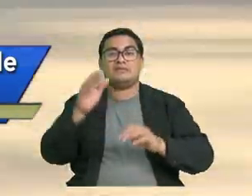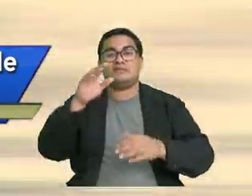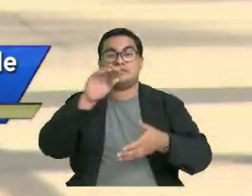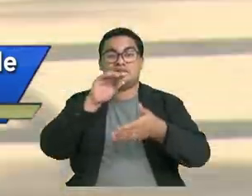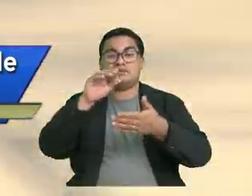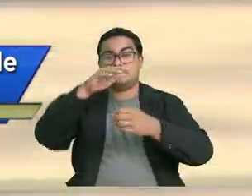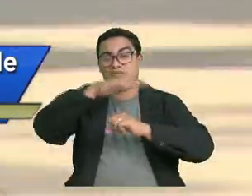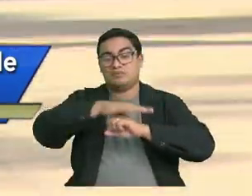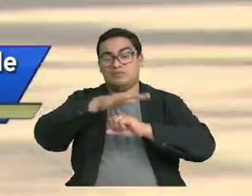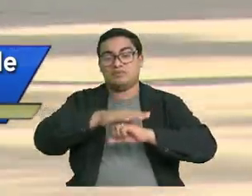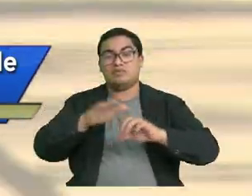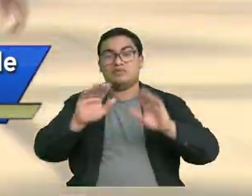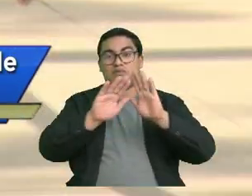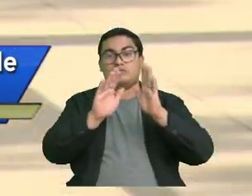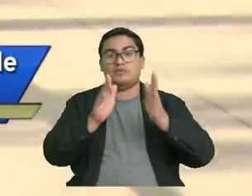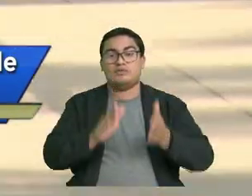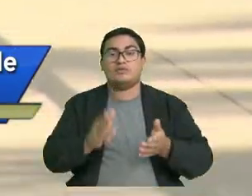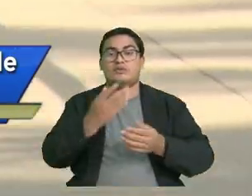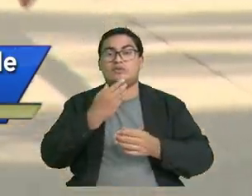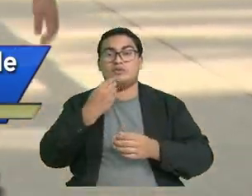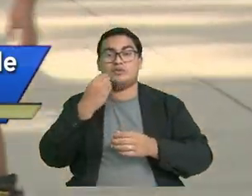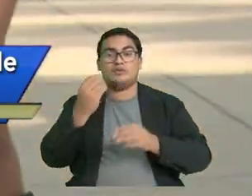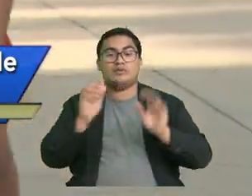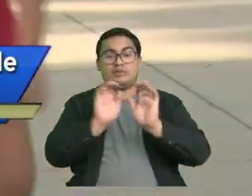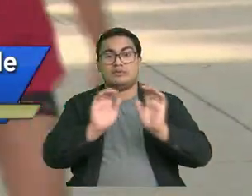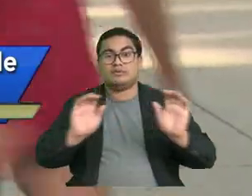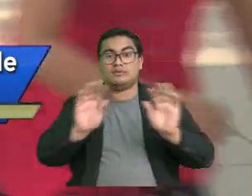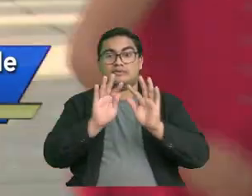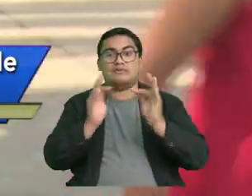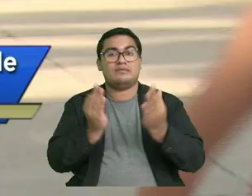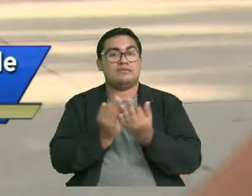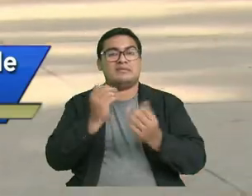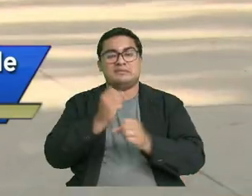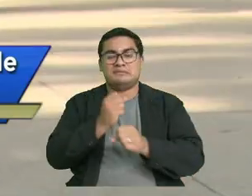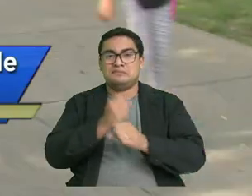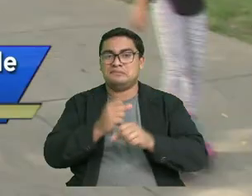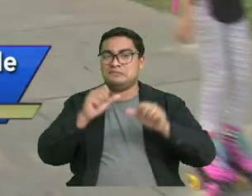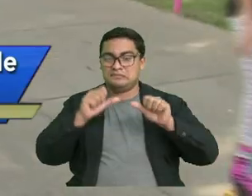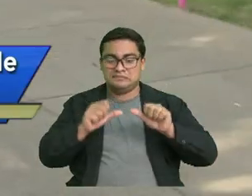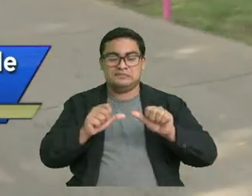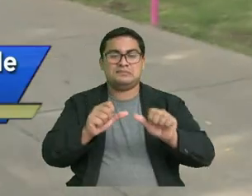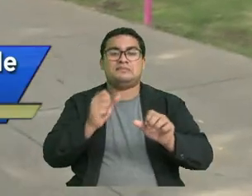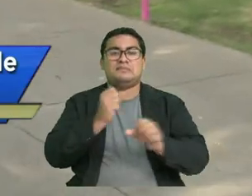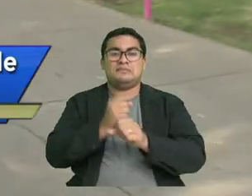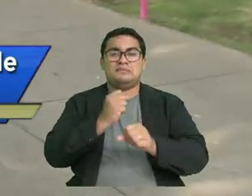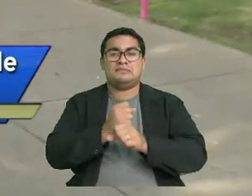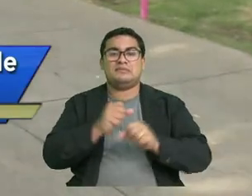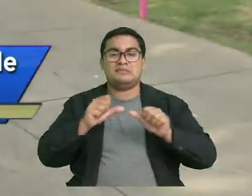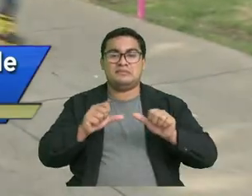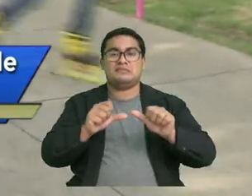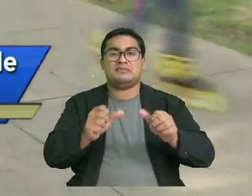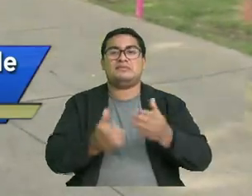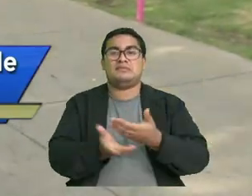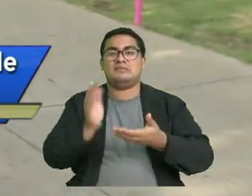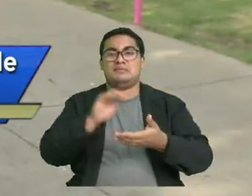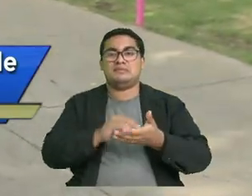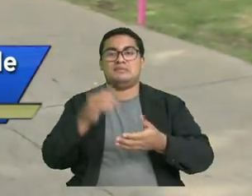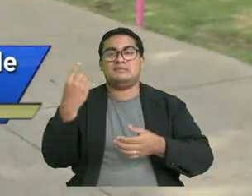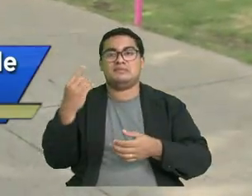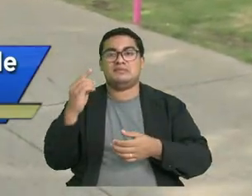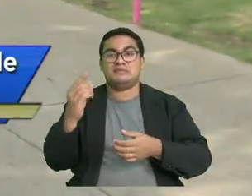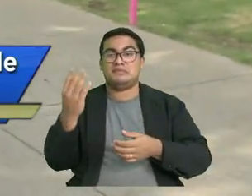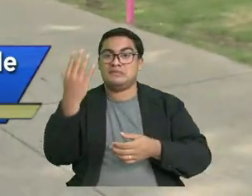de la Mujer, Juventud, Niñez y Familia ha trabajado. Y seguimos, y se claro sigue restituyendo, sí, derechos, porque sí, sí,